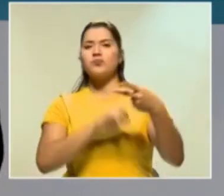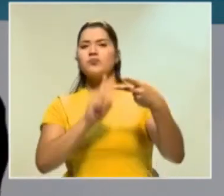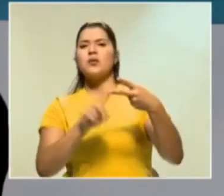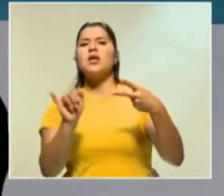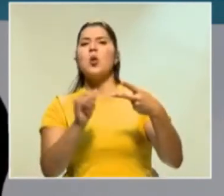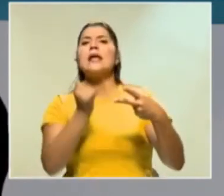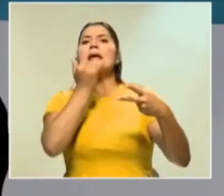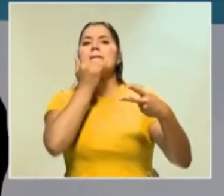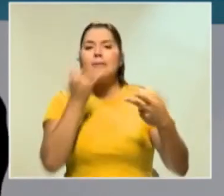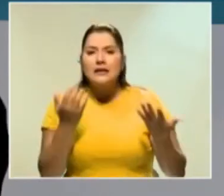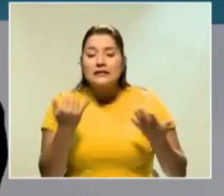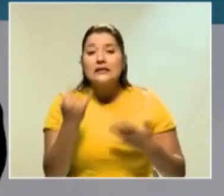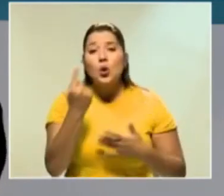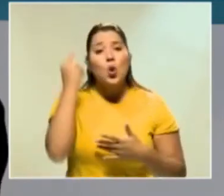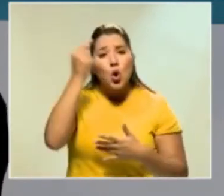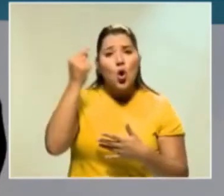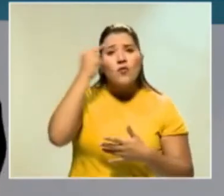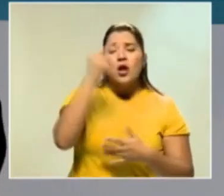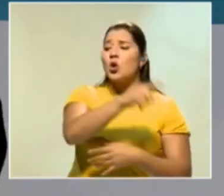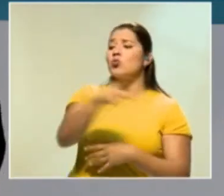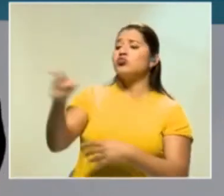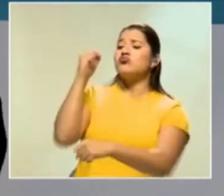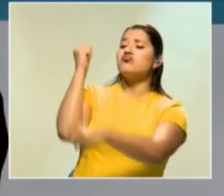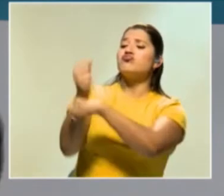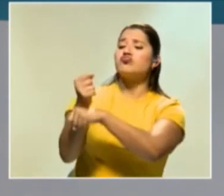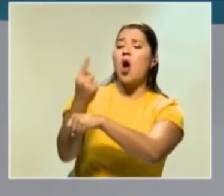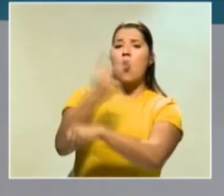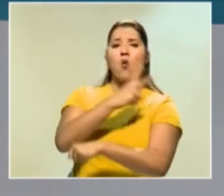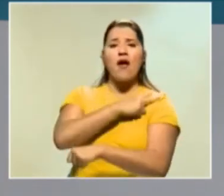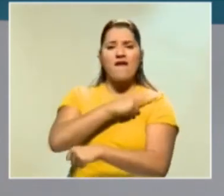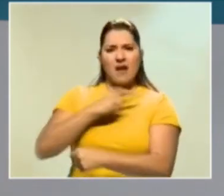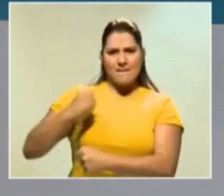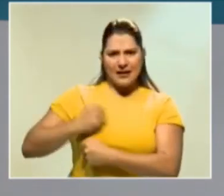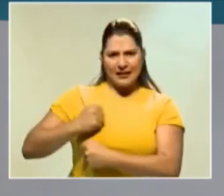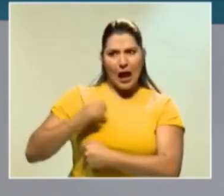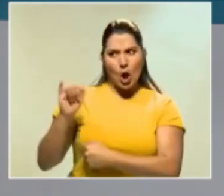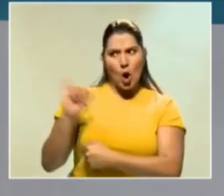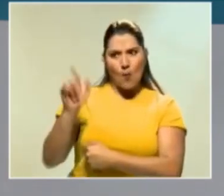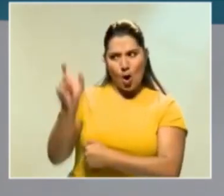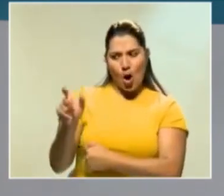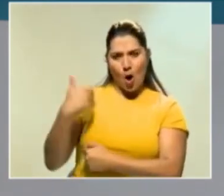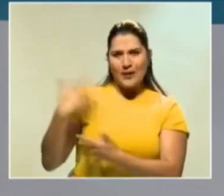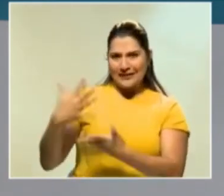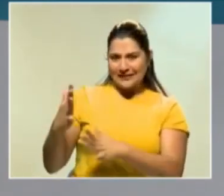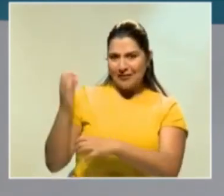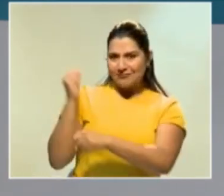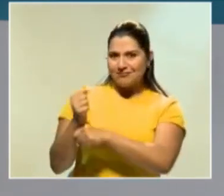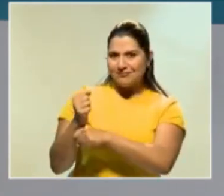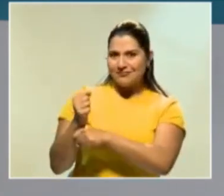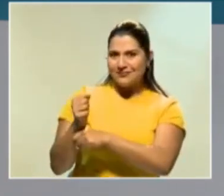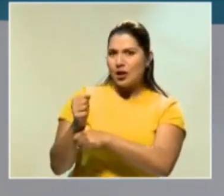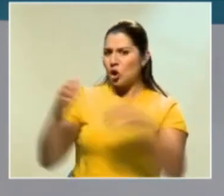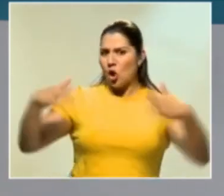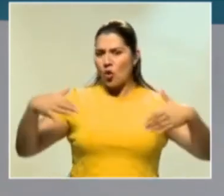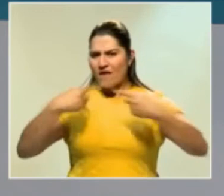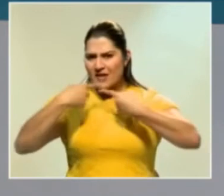Estado ordena el asesinato de un jefe militar como Soleimani sin estar formalmente en guerra? Es claro que en la práctica pueden